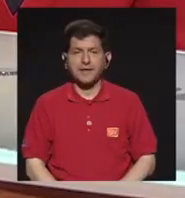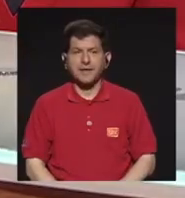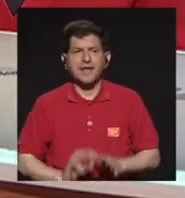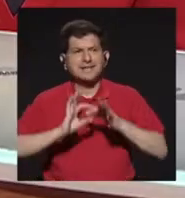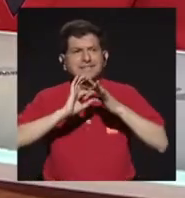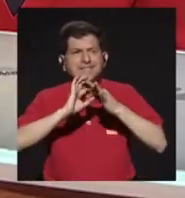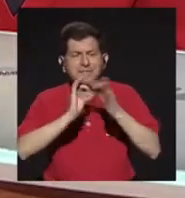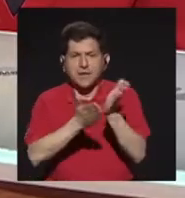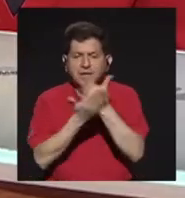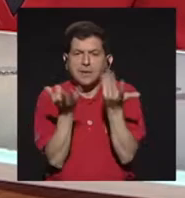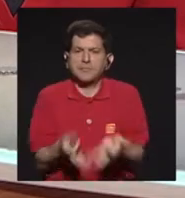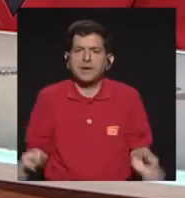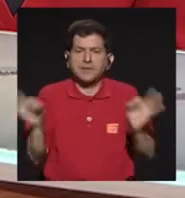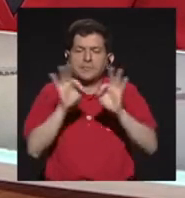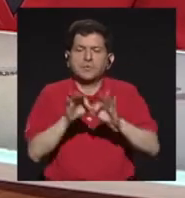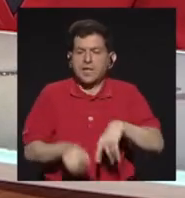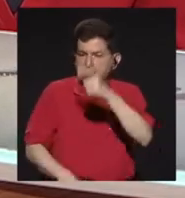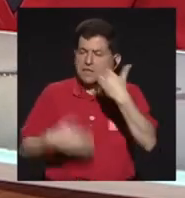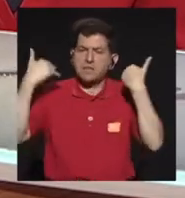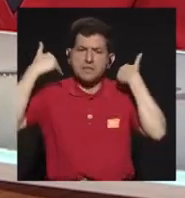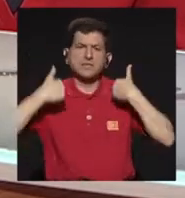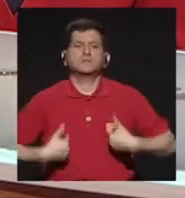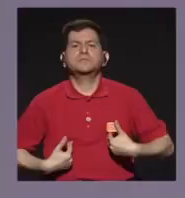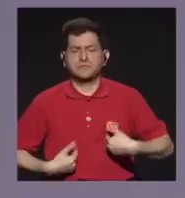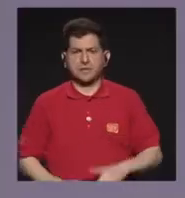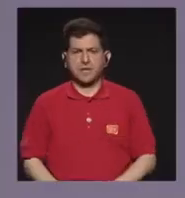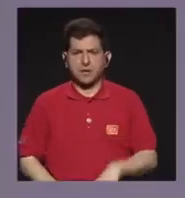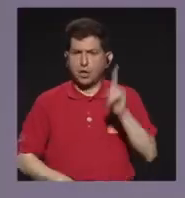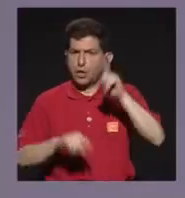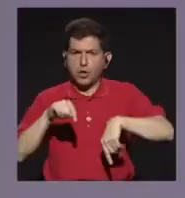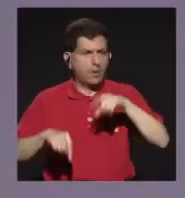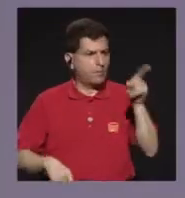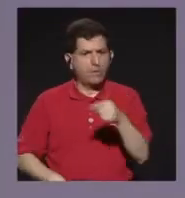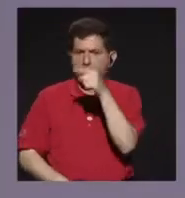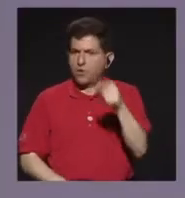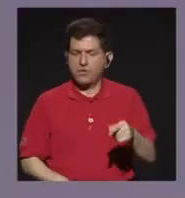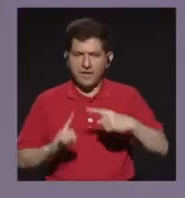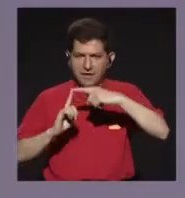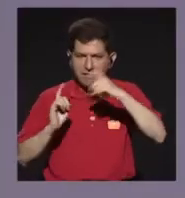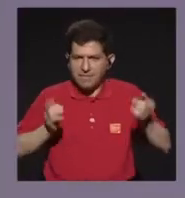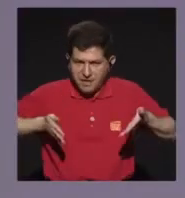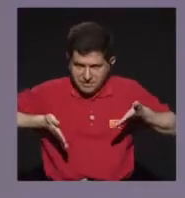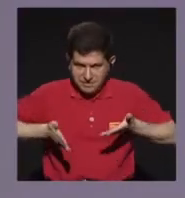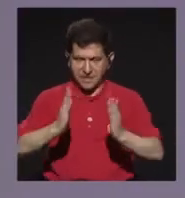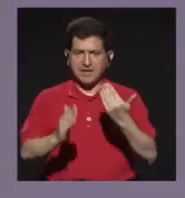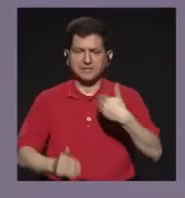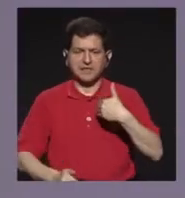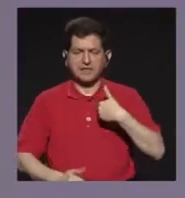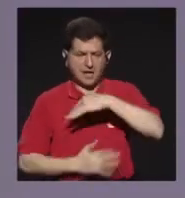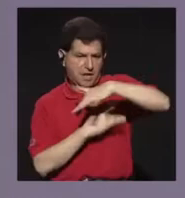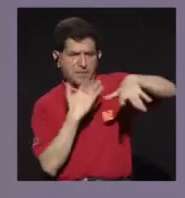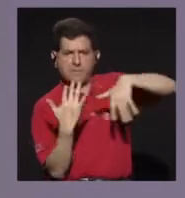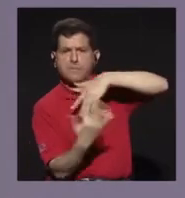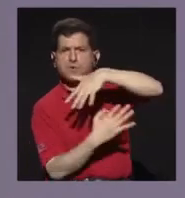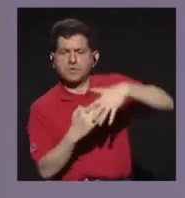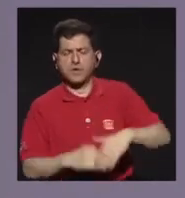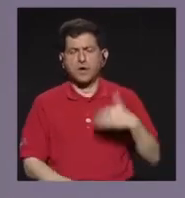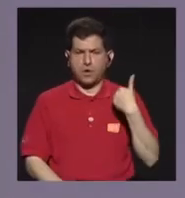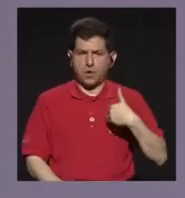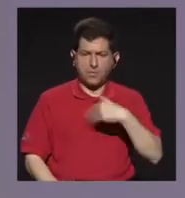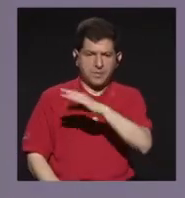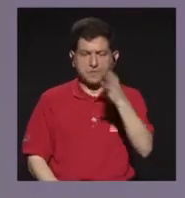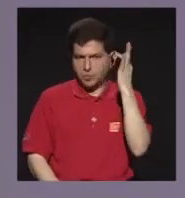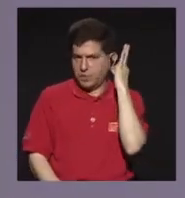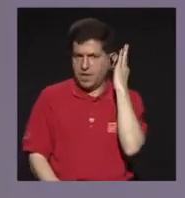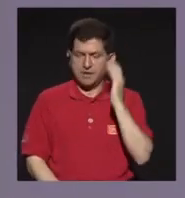sexualidad es parte integral del ser humano. No se lo podemos quitar. Desde que nacemos tenemos interacción con hombres y